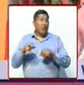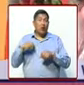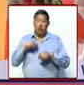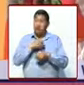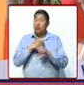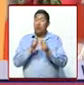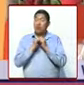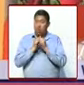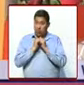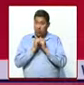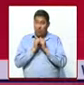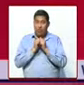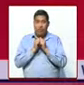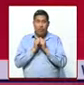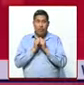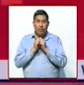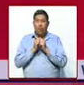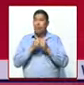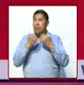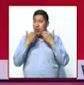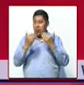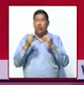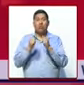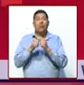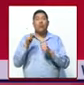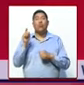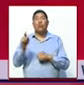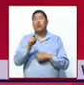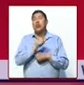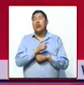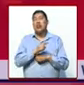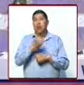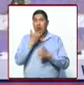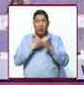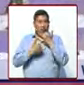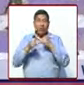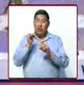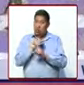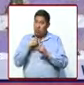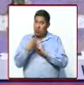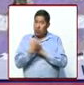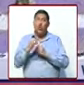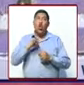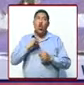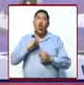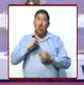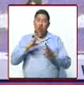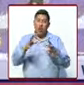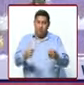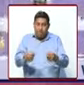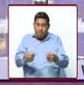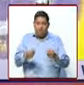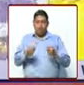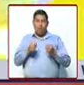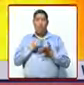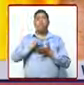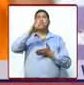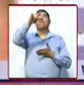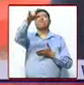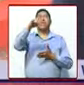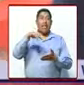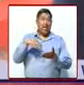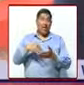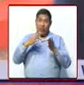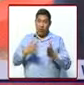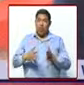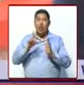haciendo juntos, ¿no? Y eso es muy especial. Agradecido con ustedes y Marcelo ya es piloto comercial. Fue primero estudiante de aviación, luego fue